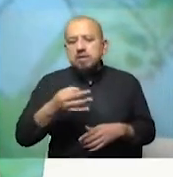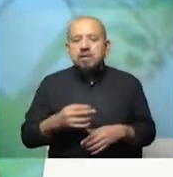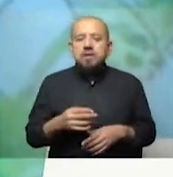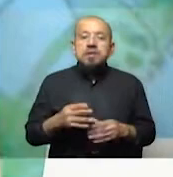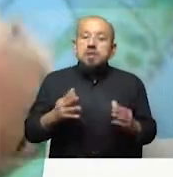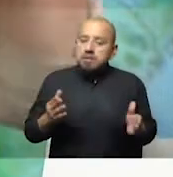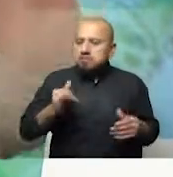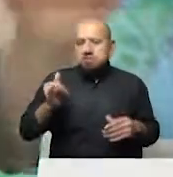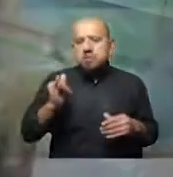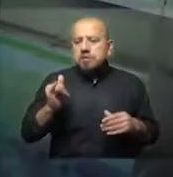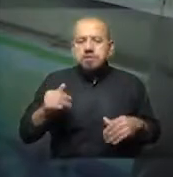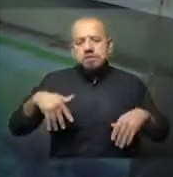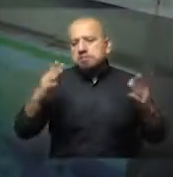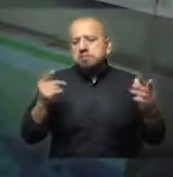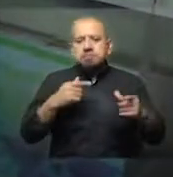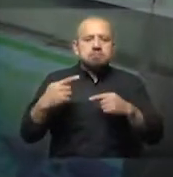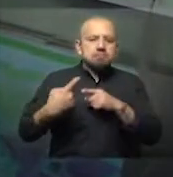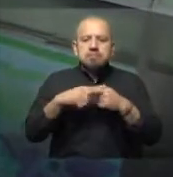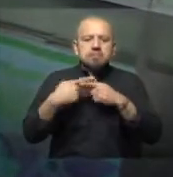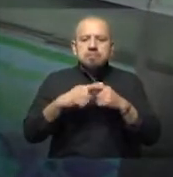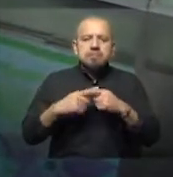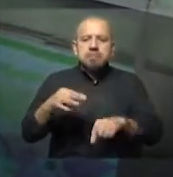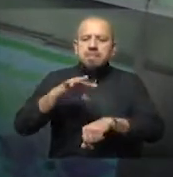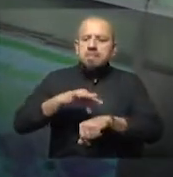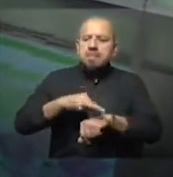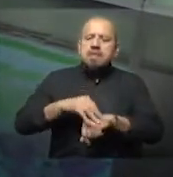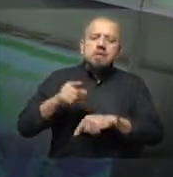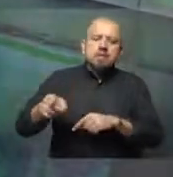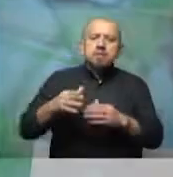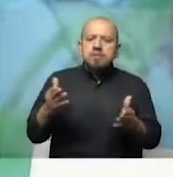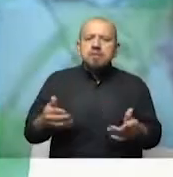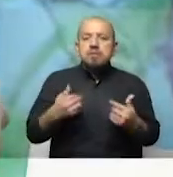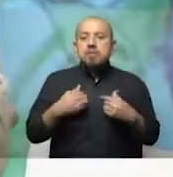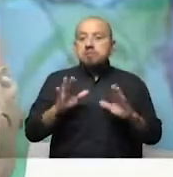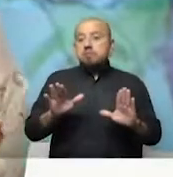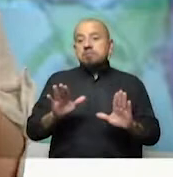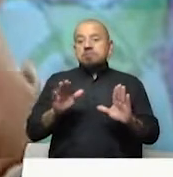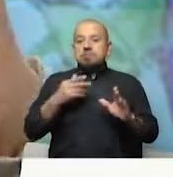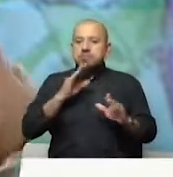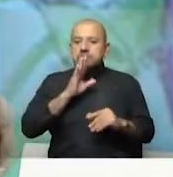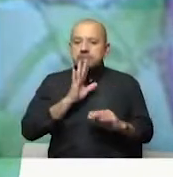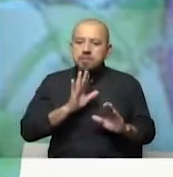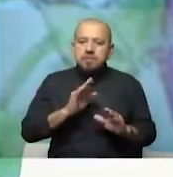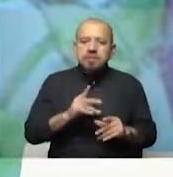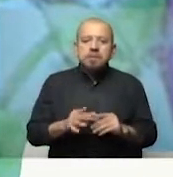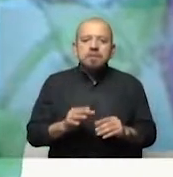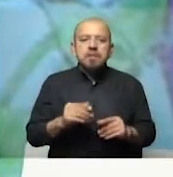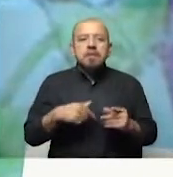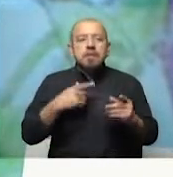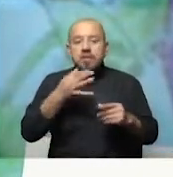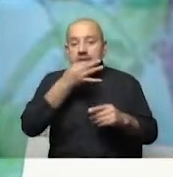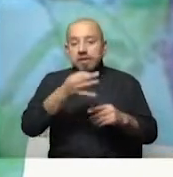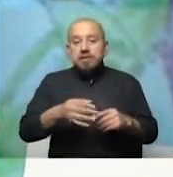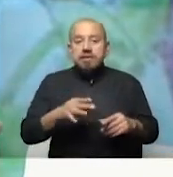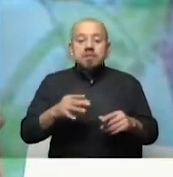sí Igual yo decía a los médicos eso que le da su disparate usted le rompe y yo decía ay madre mía Cómo va a decir eso tal libremente